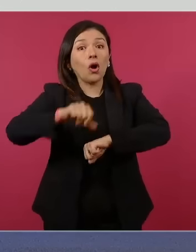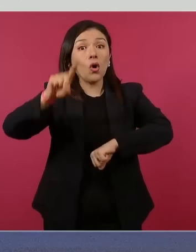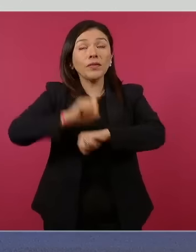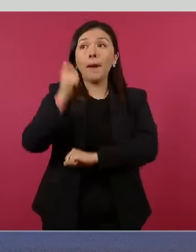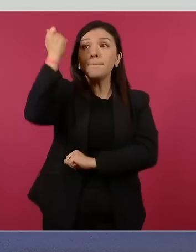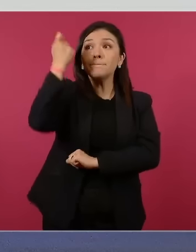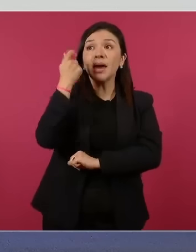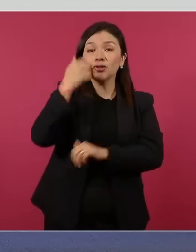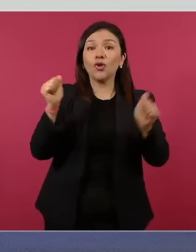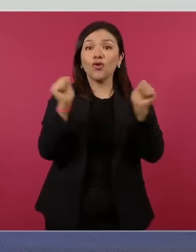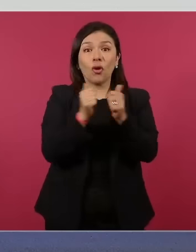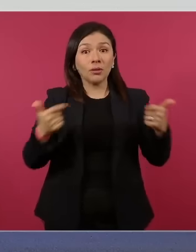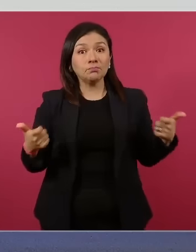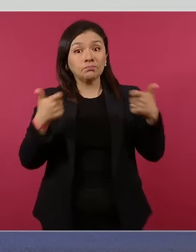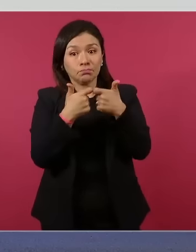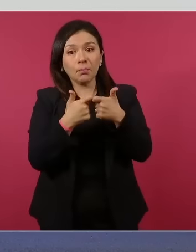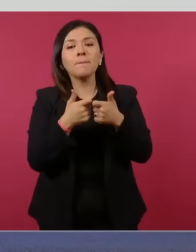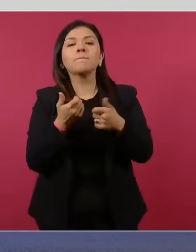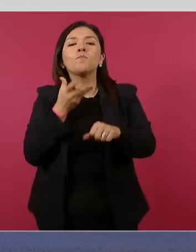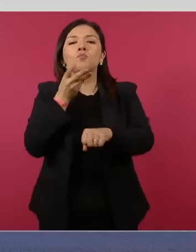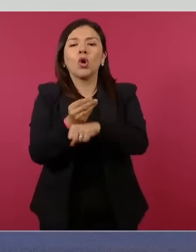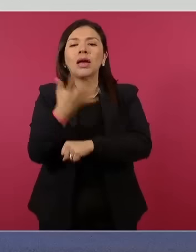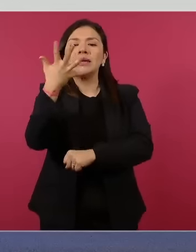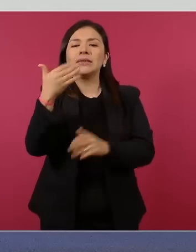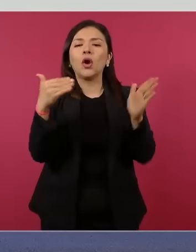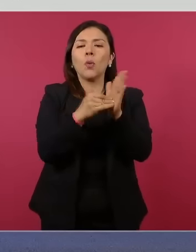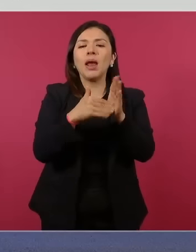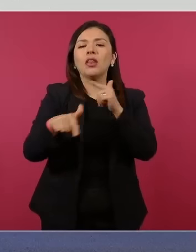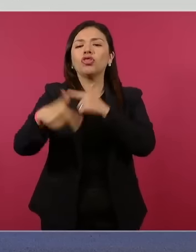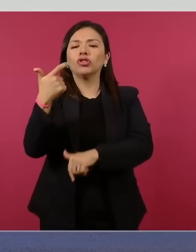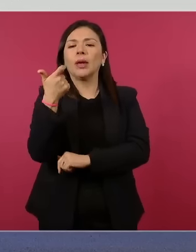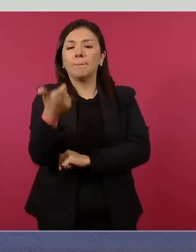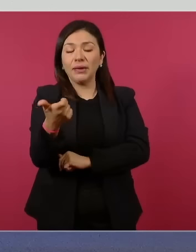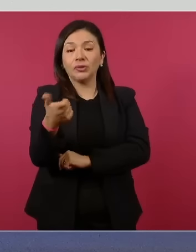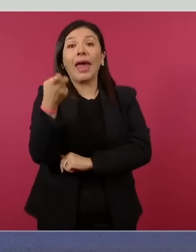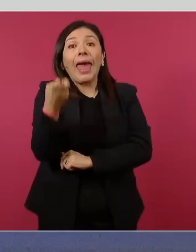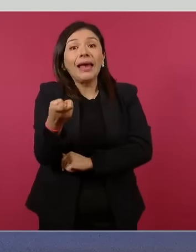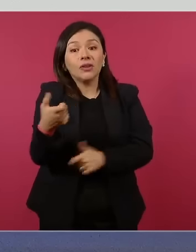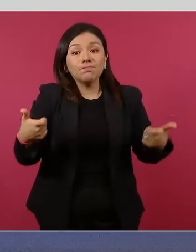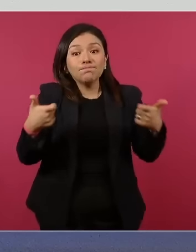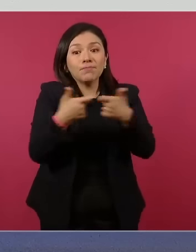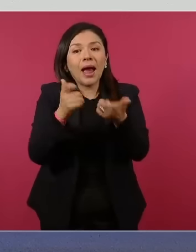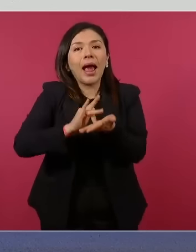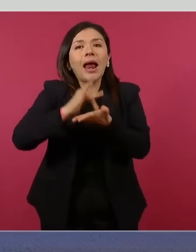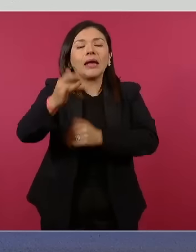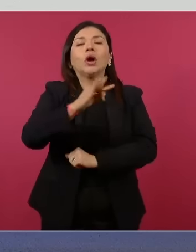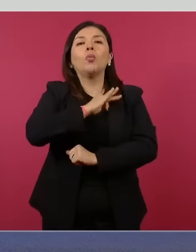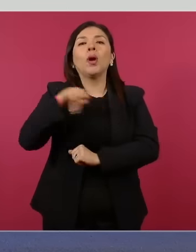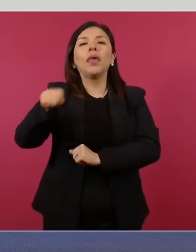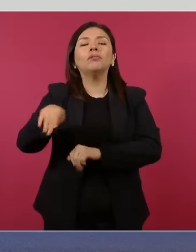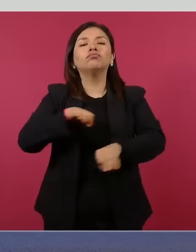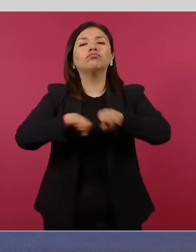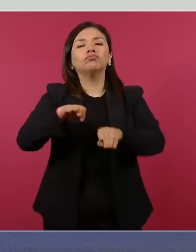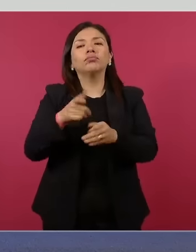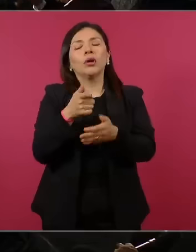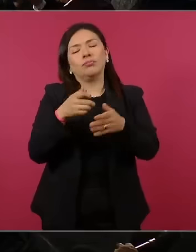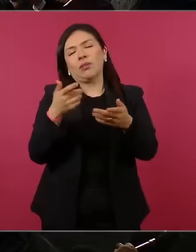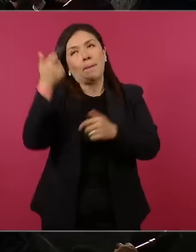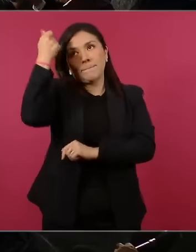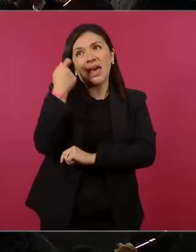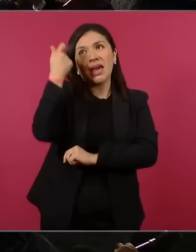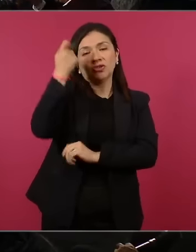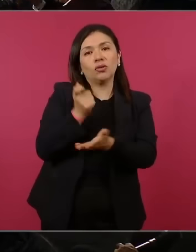poder recibir un complemento de 5,012, lo que va a permitir que Irma Moreno pueda pensionarse